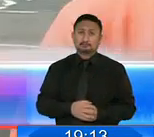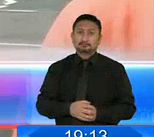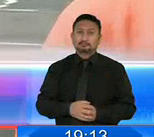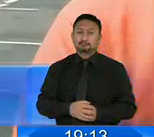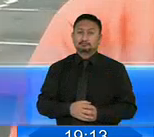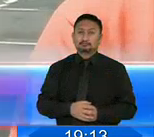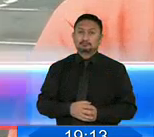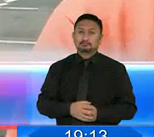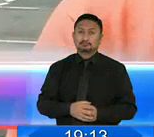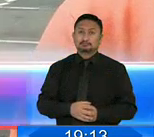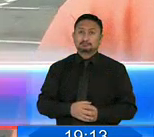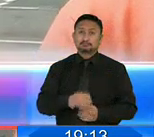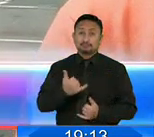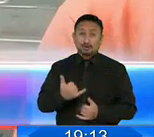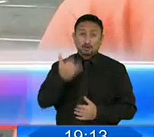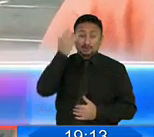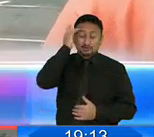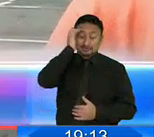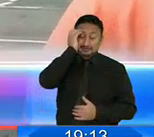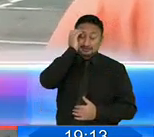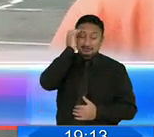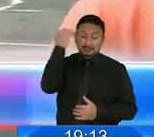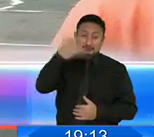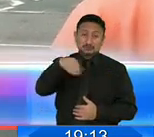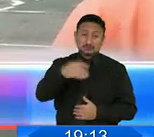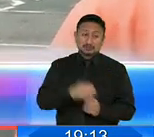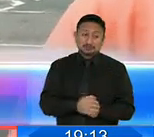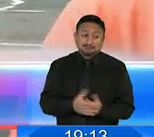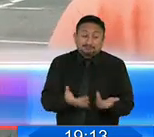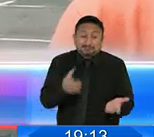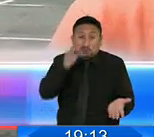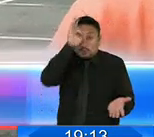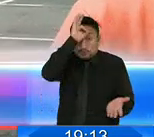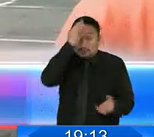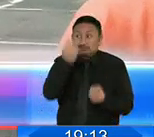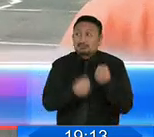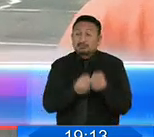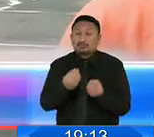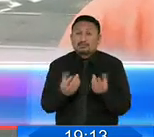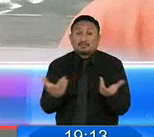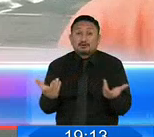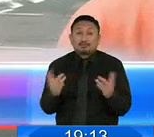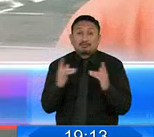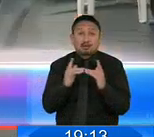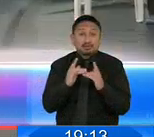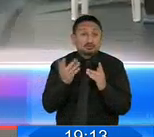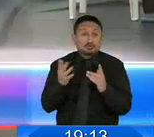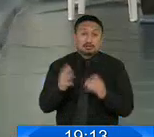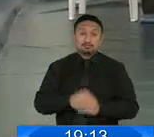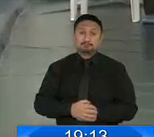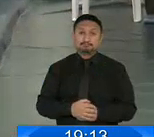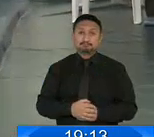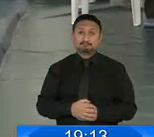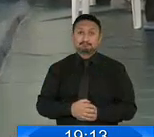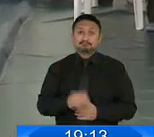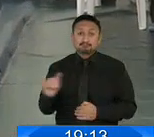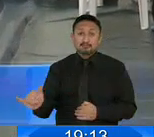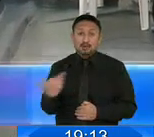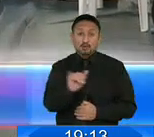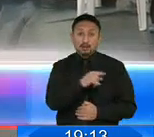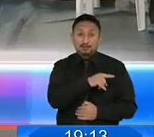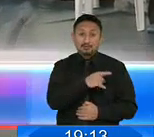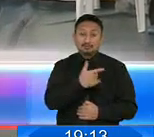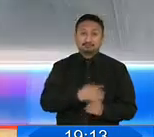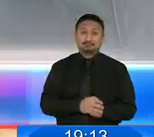Con mucha incertidumbre, le diría yo, porque no sé a dónde más llevarlo si no hay camas aquí. Misma incertidumbre con la que